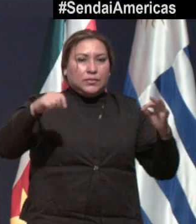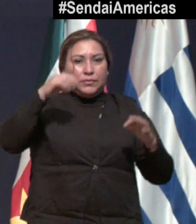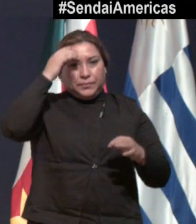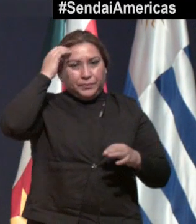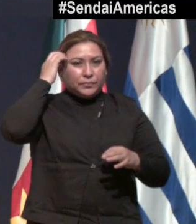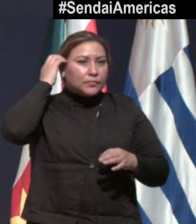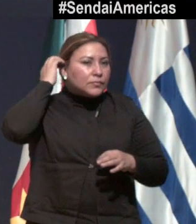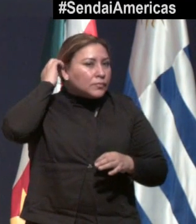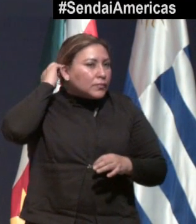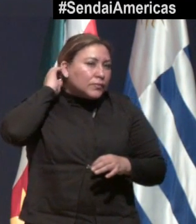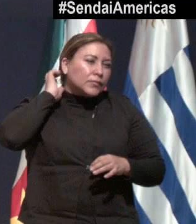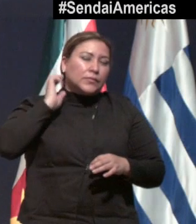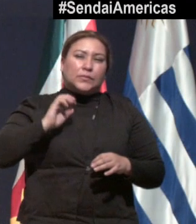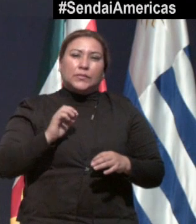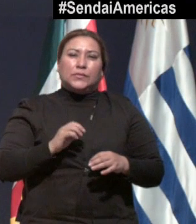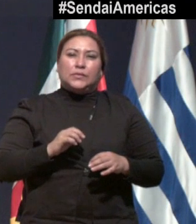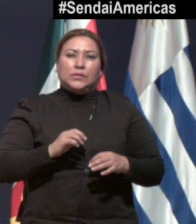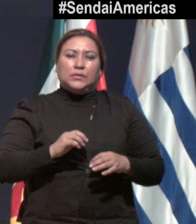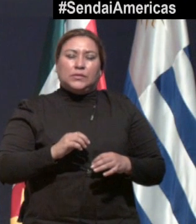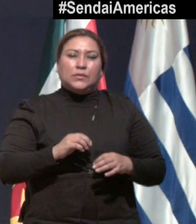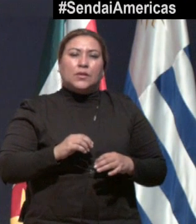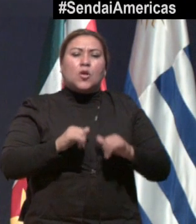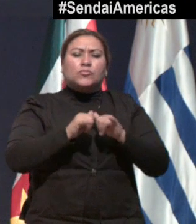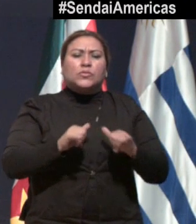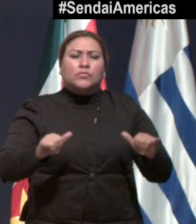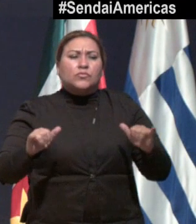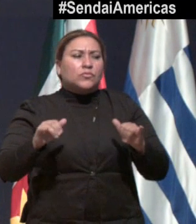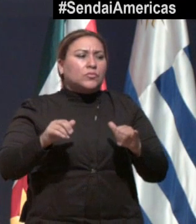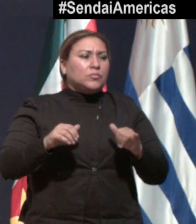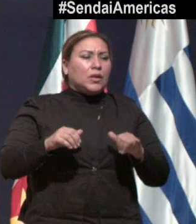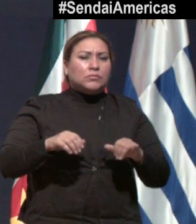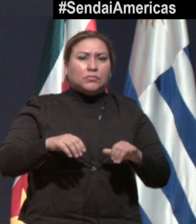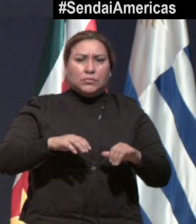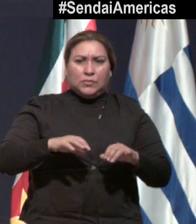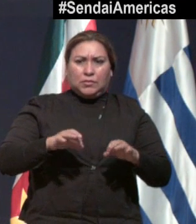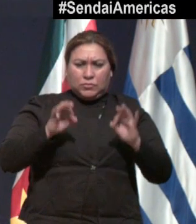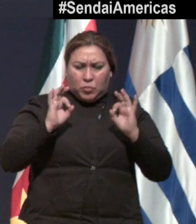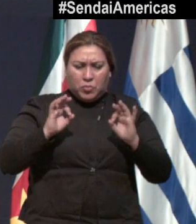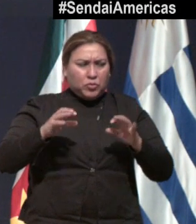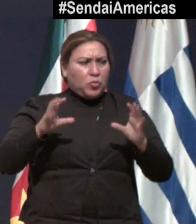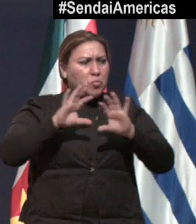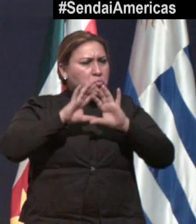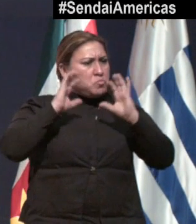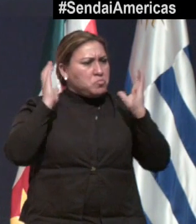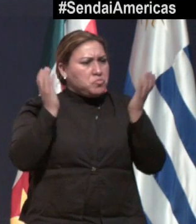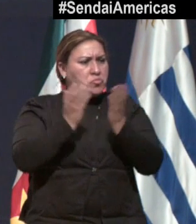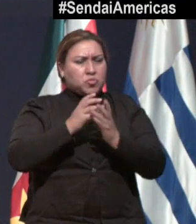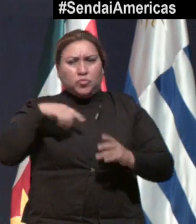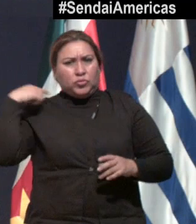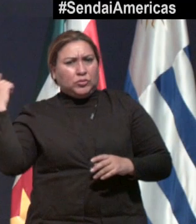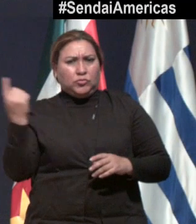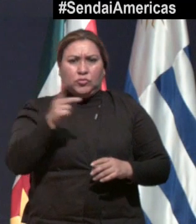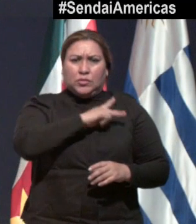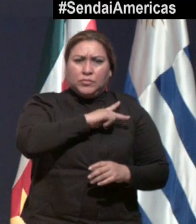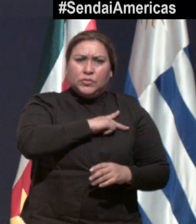Los informes, como acabo de decir, son de carácter global, entonces no solo